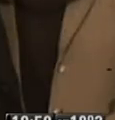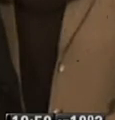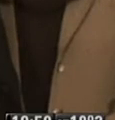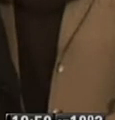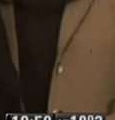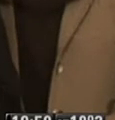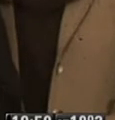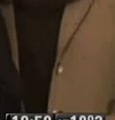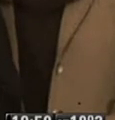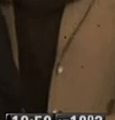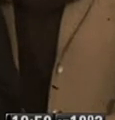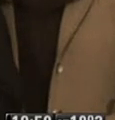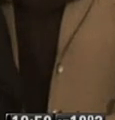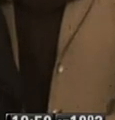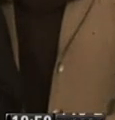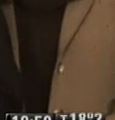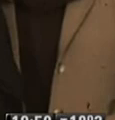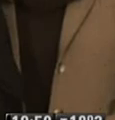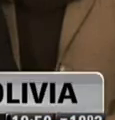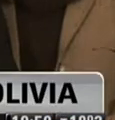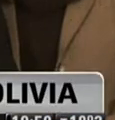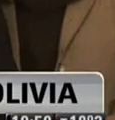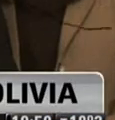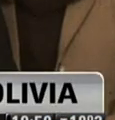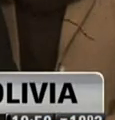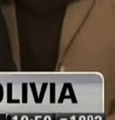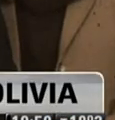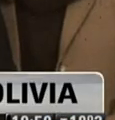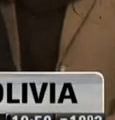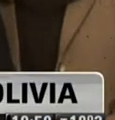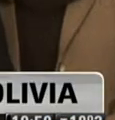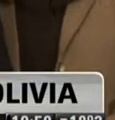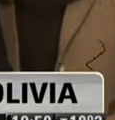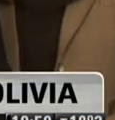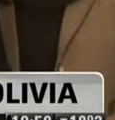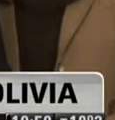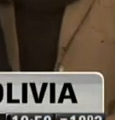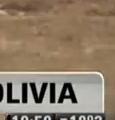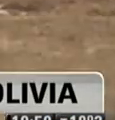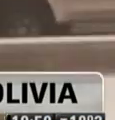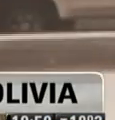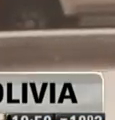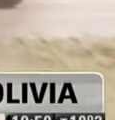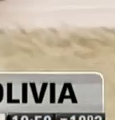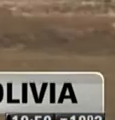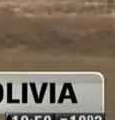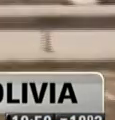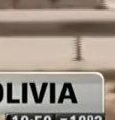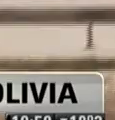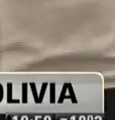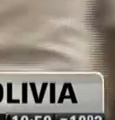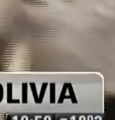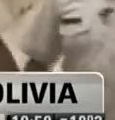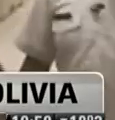a los pueblos del mundo que el presidente Evo Morales ha sido secuestrado por el imperialismo.